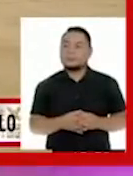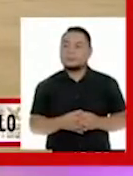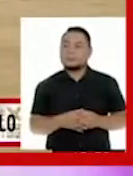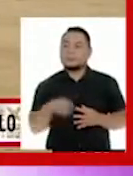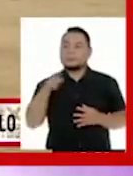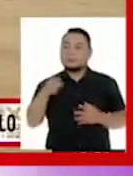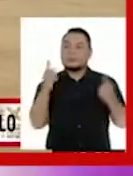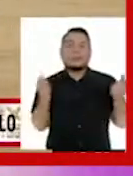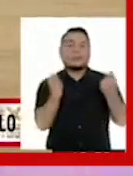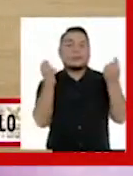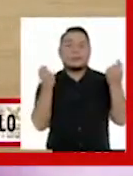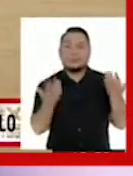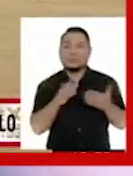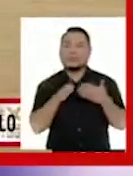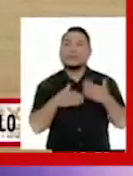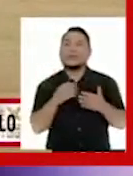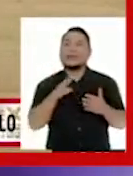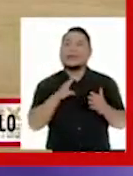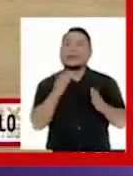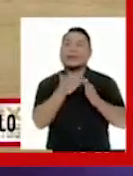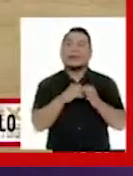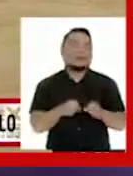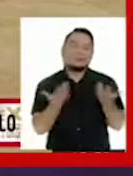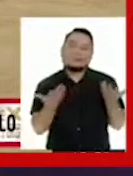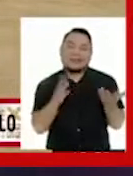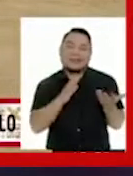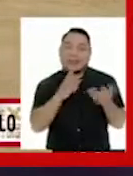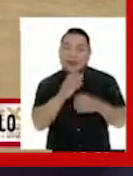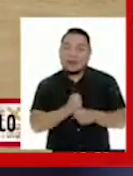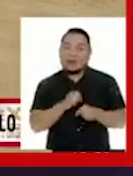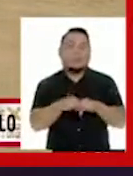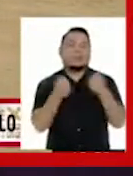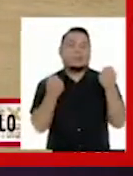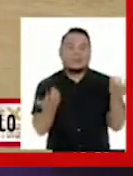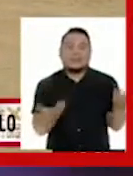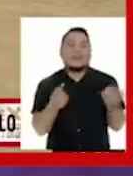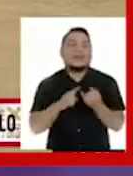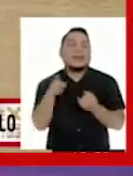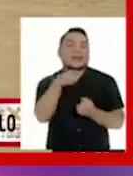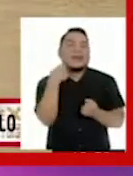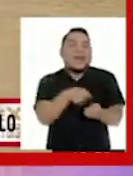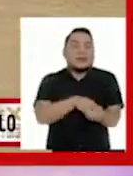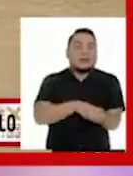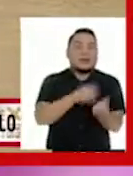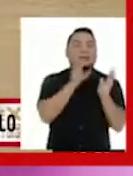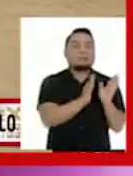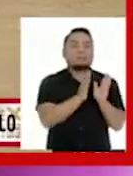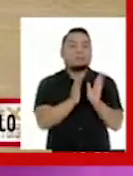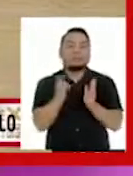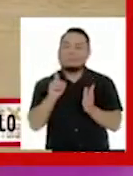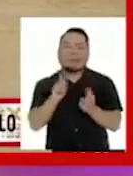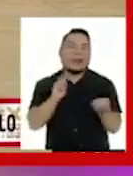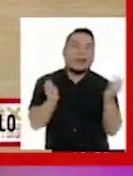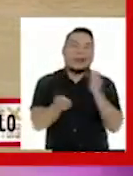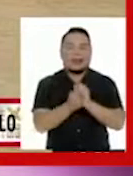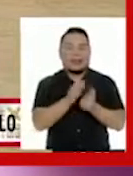El Perú andino, el Perú indígena, el Perú amazónico, y ha dicho que lo va a pasar a bienes nacionales para que sea un museo.